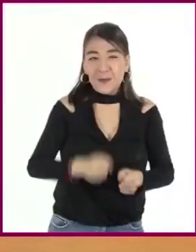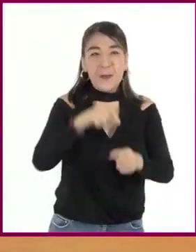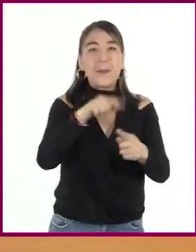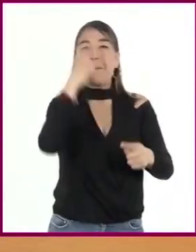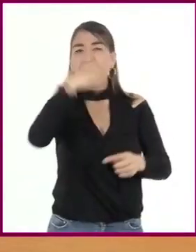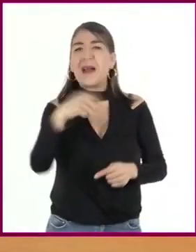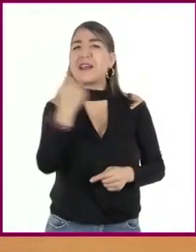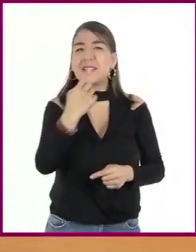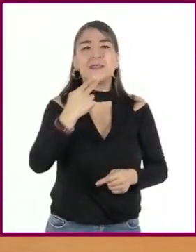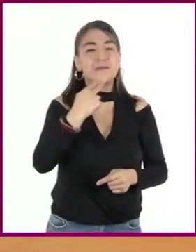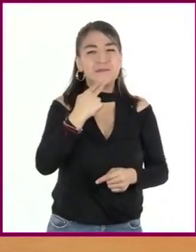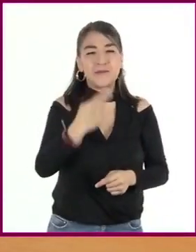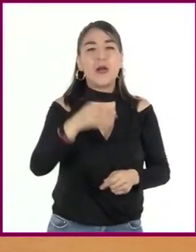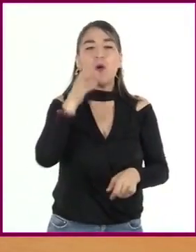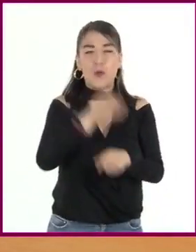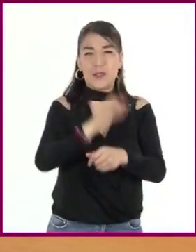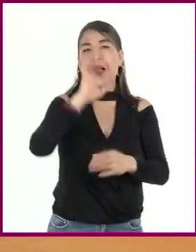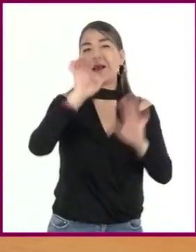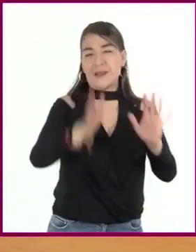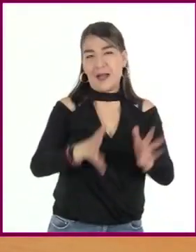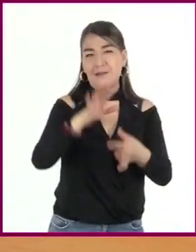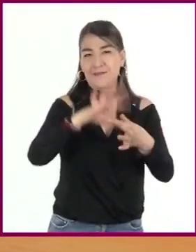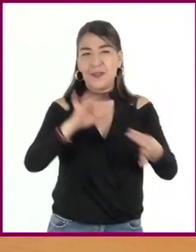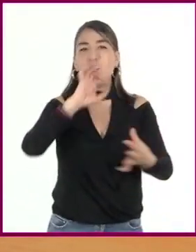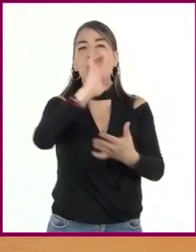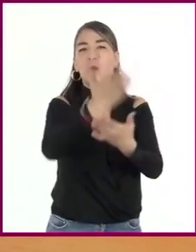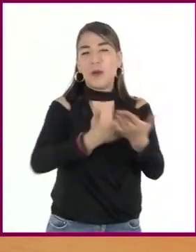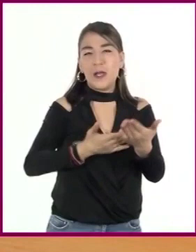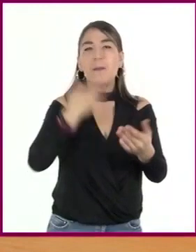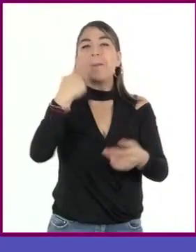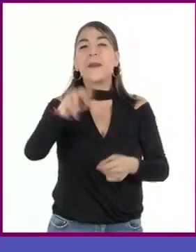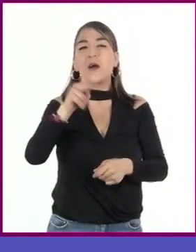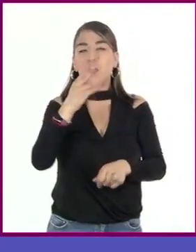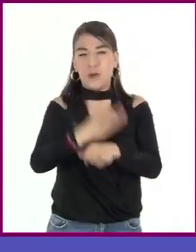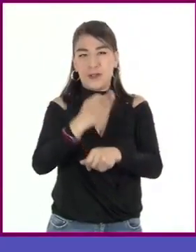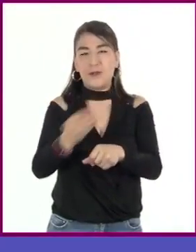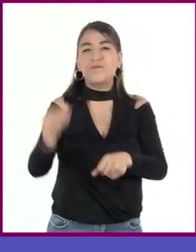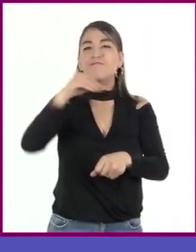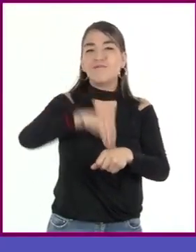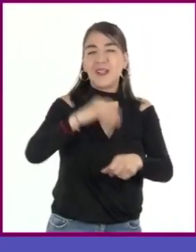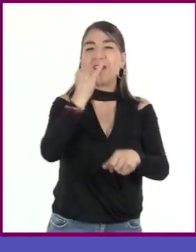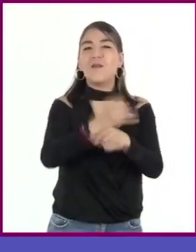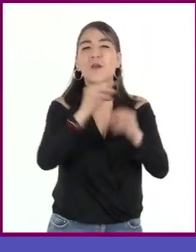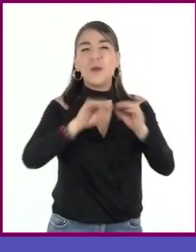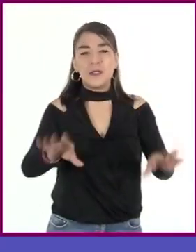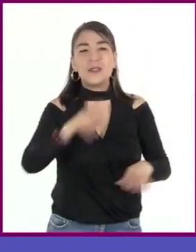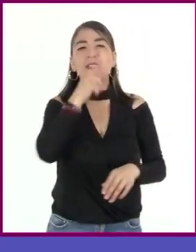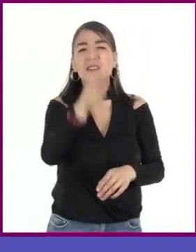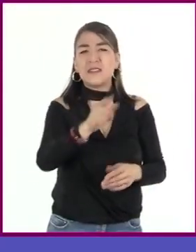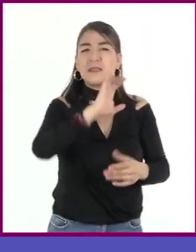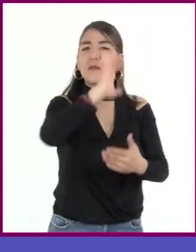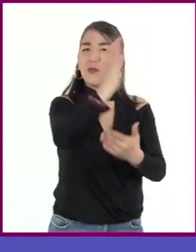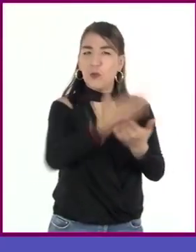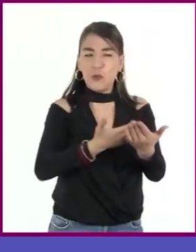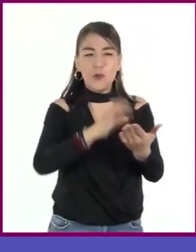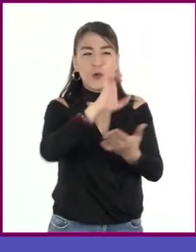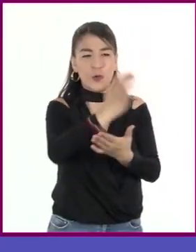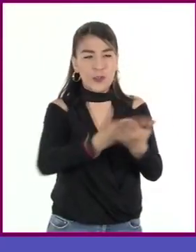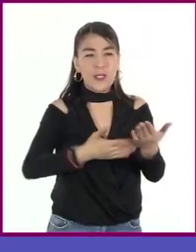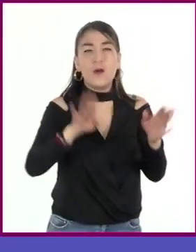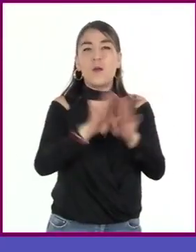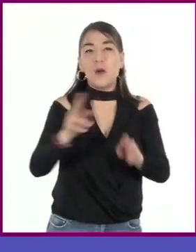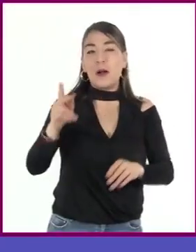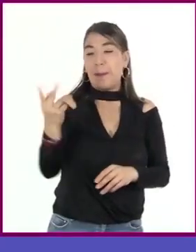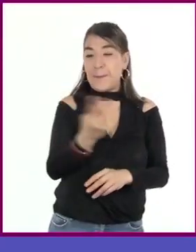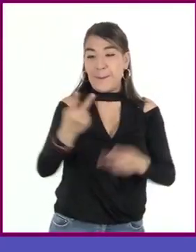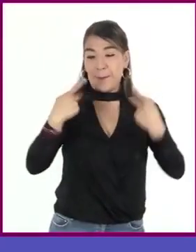Ya habíamos hablado un poco del contrato, pero complementamos la información diciendo que un contrato es un acuerdo de voluntades